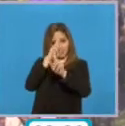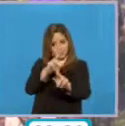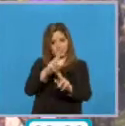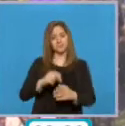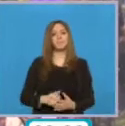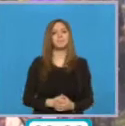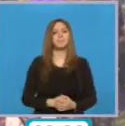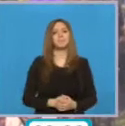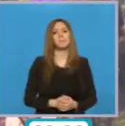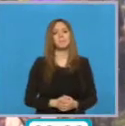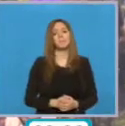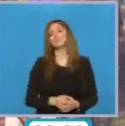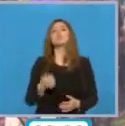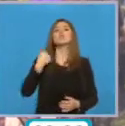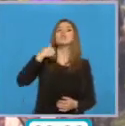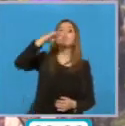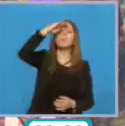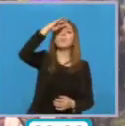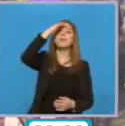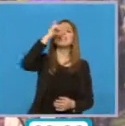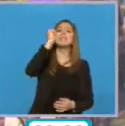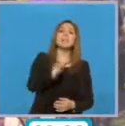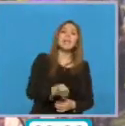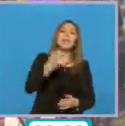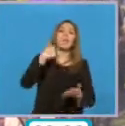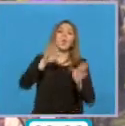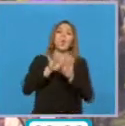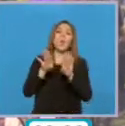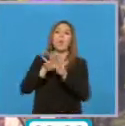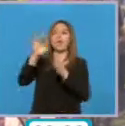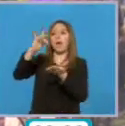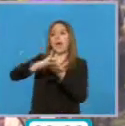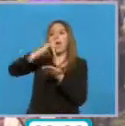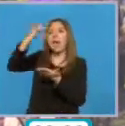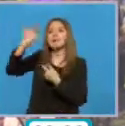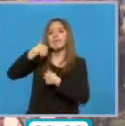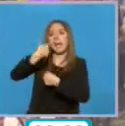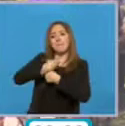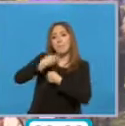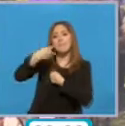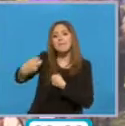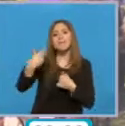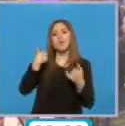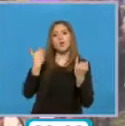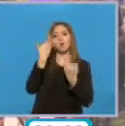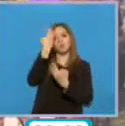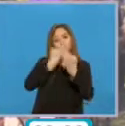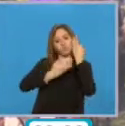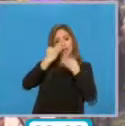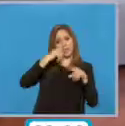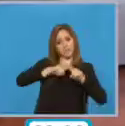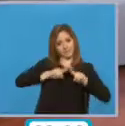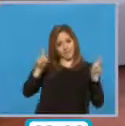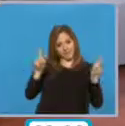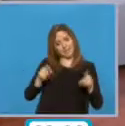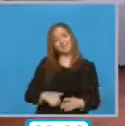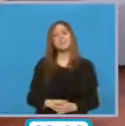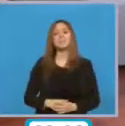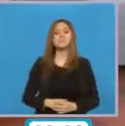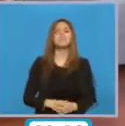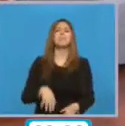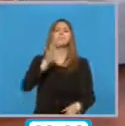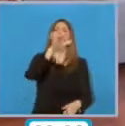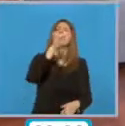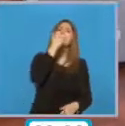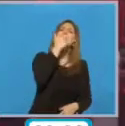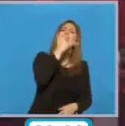que un poco también el agradecimiento de una invitación. Yo creo que es reciprocidad. El respeto, ¿no? Por ejemplo, Wendy, ¿qué pasa con